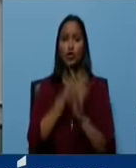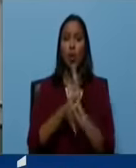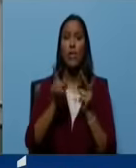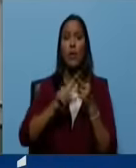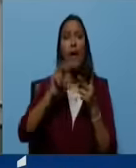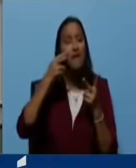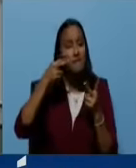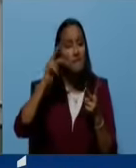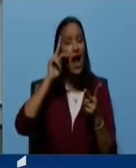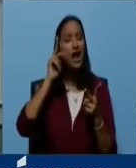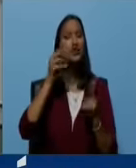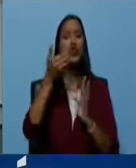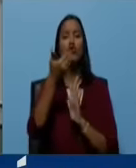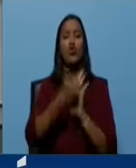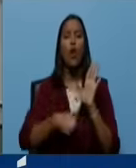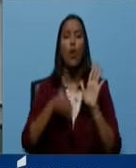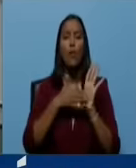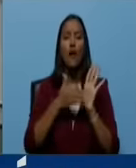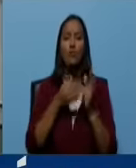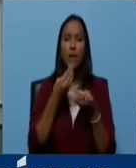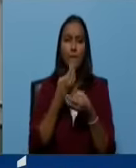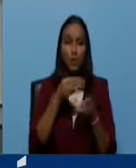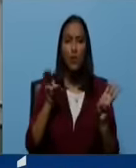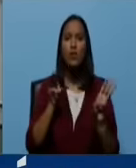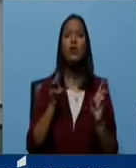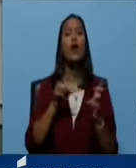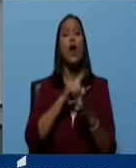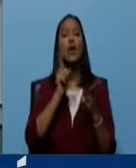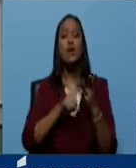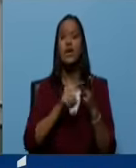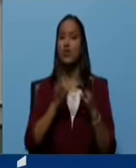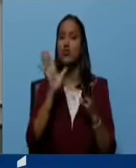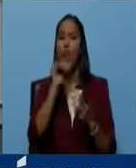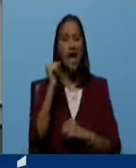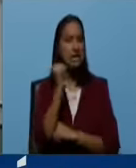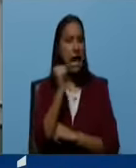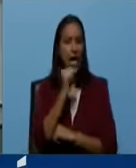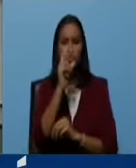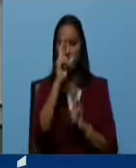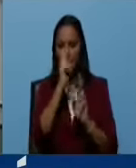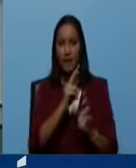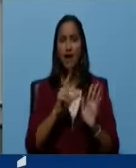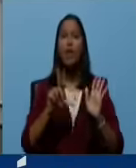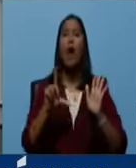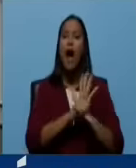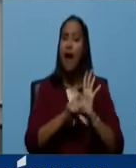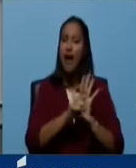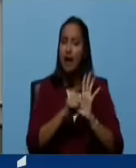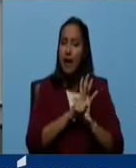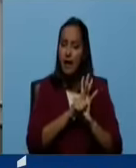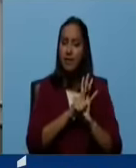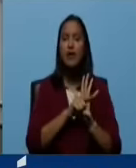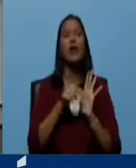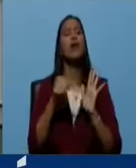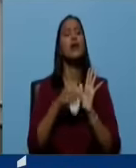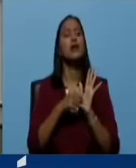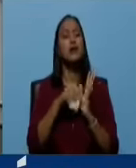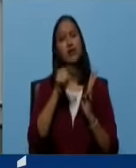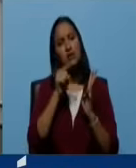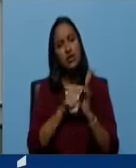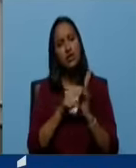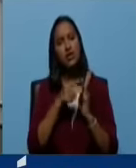público, instigación a la desobediencia de las leyes, delitos informáticos, asociación para delinquir